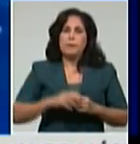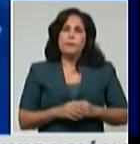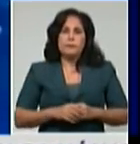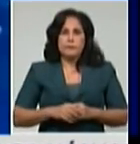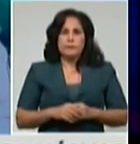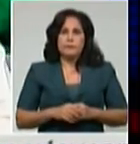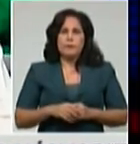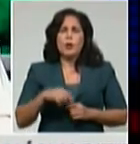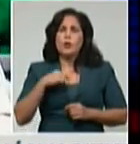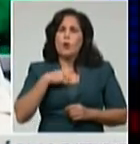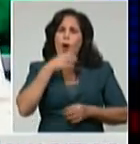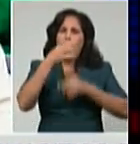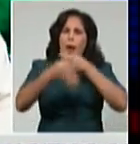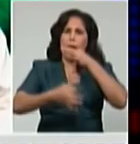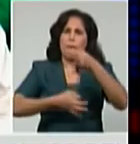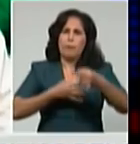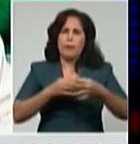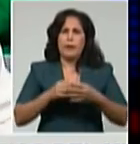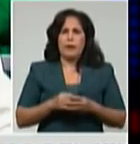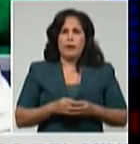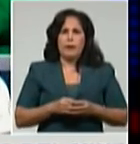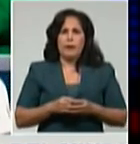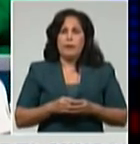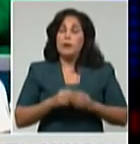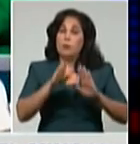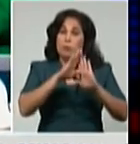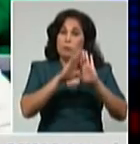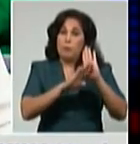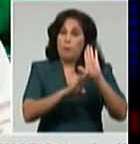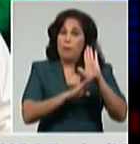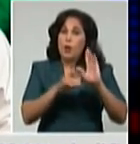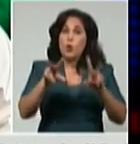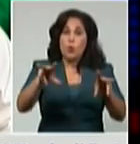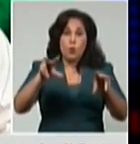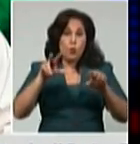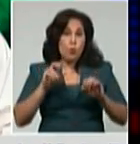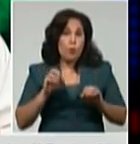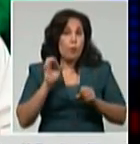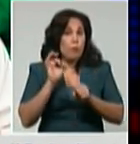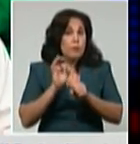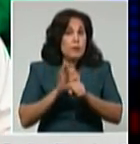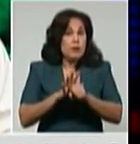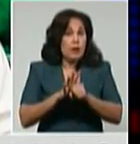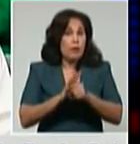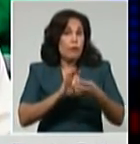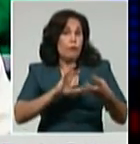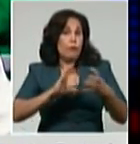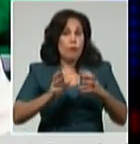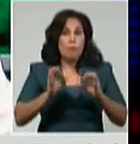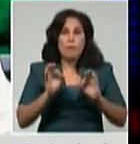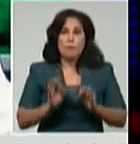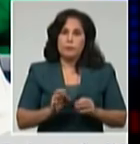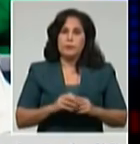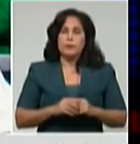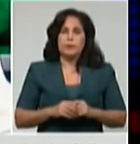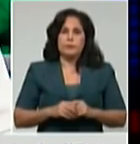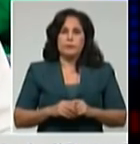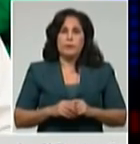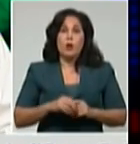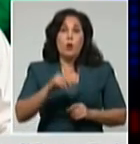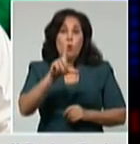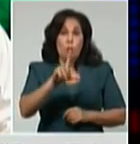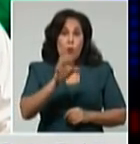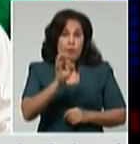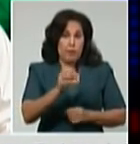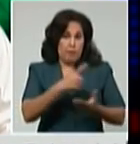yo dije que dentro de los protocolos nuevos que se comenzaron a aplicar ya desde el lunes de esta